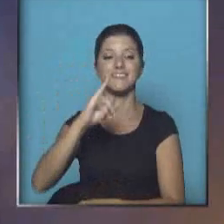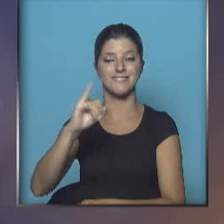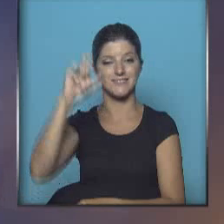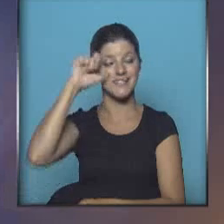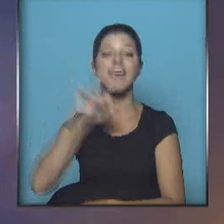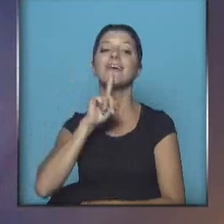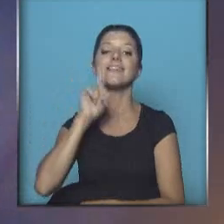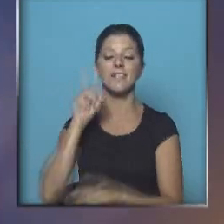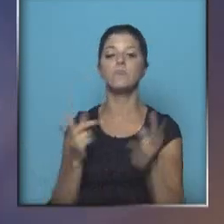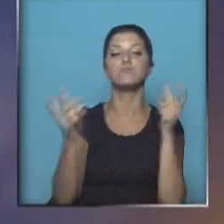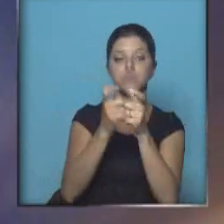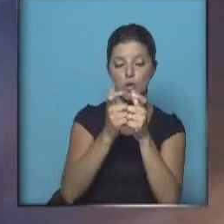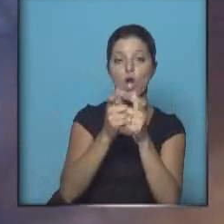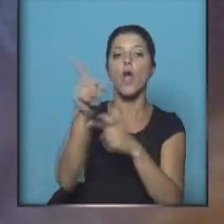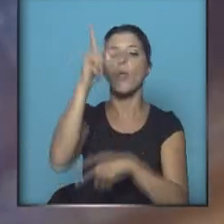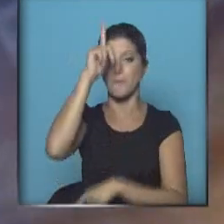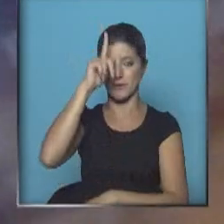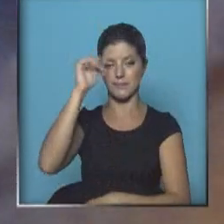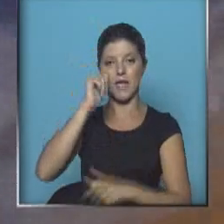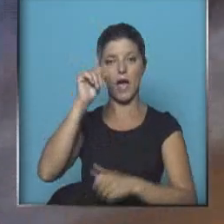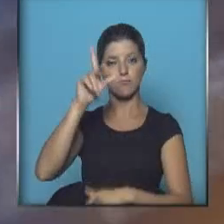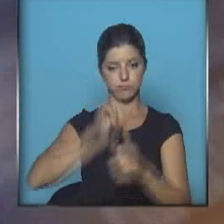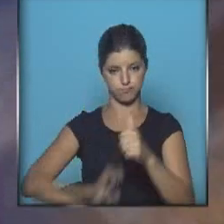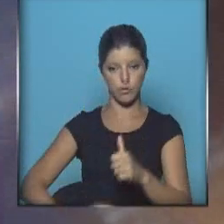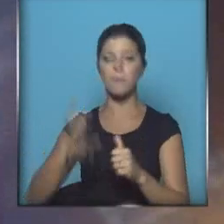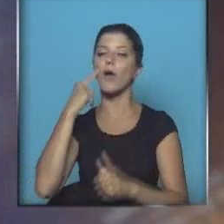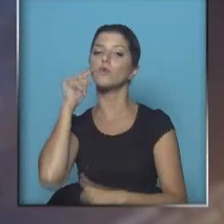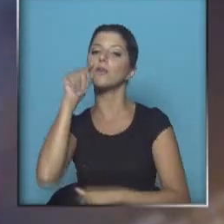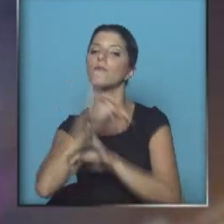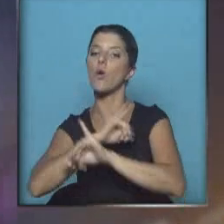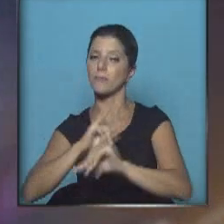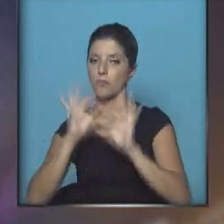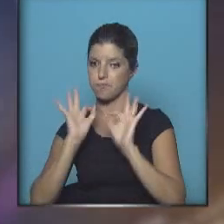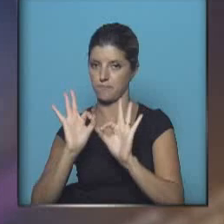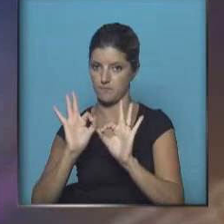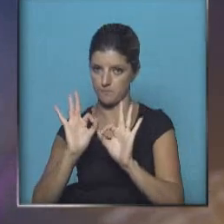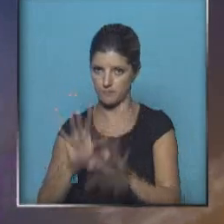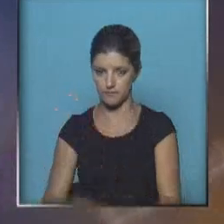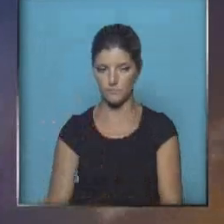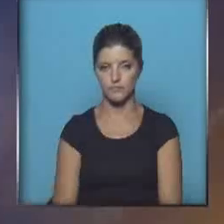para conocer los detalles de la autopsia al cuerpo de Nisman.